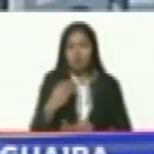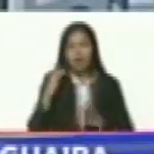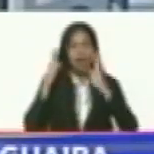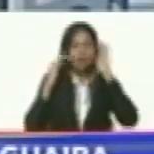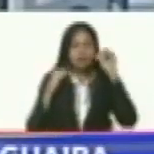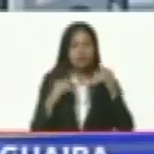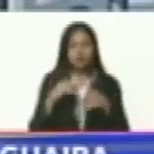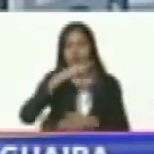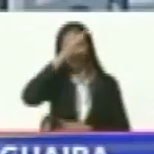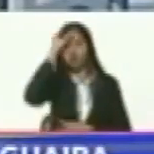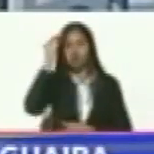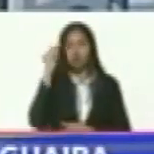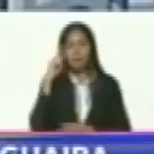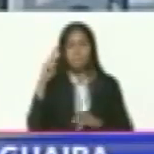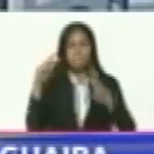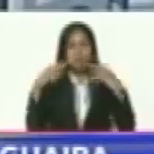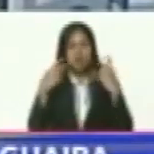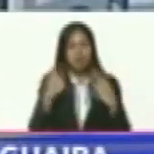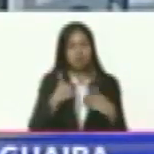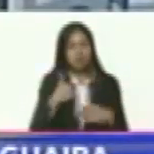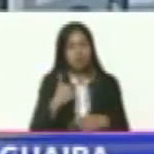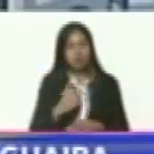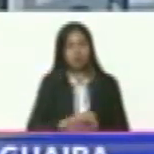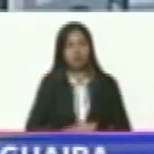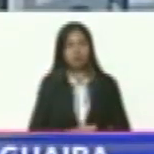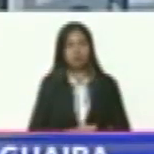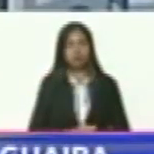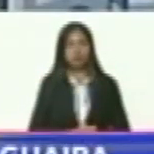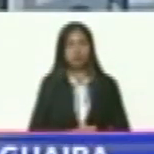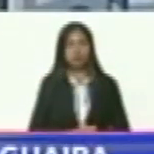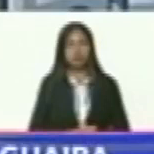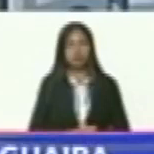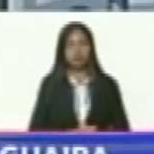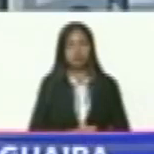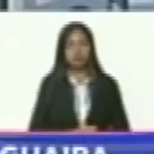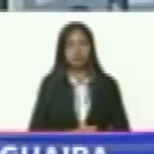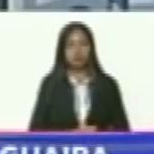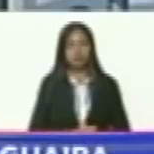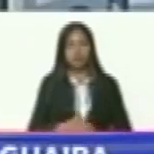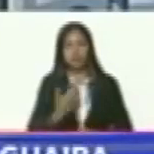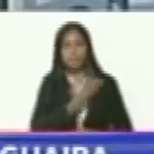Atención, Donald Trump, escúchame, Donald. Mr. President.